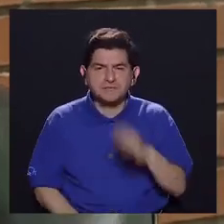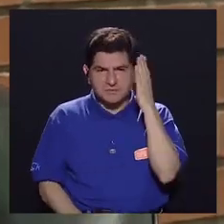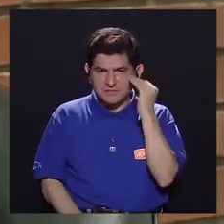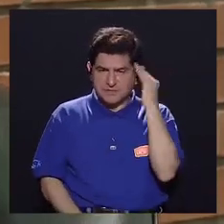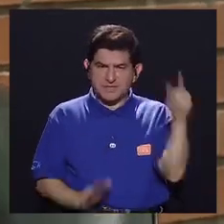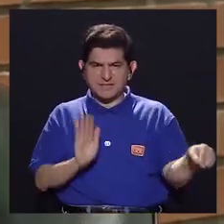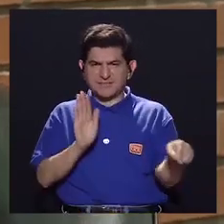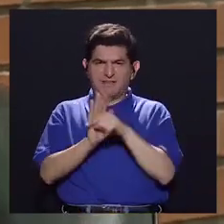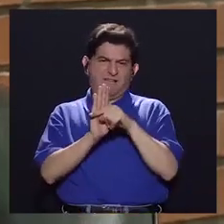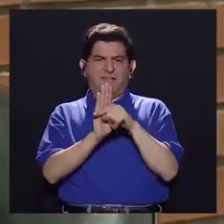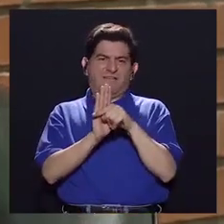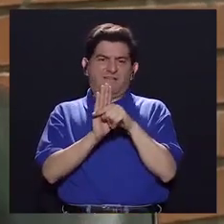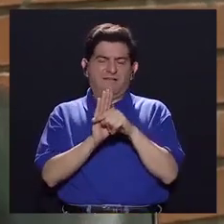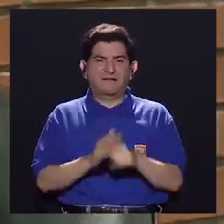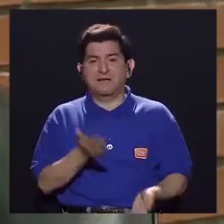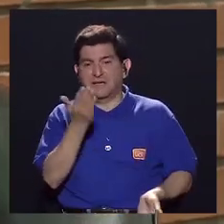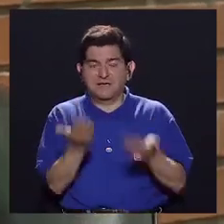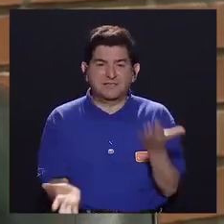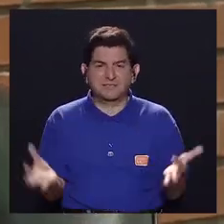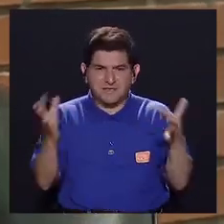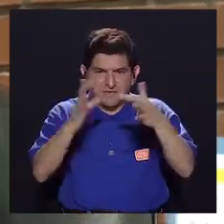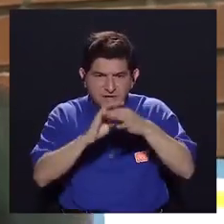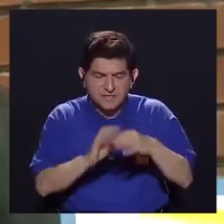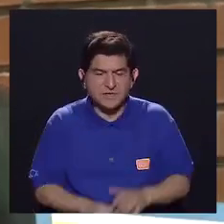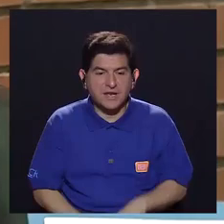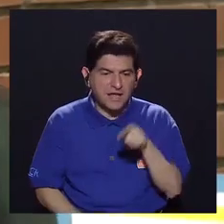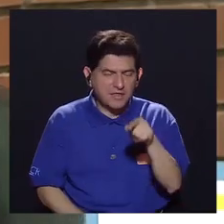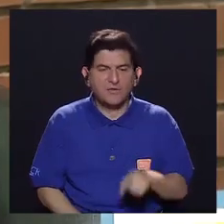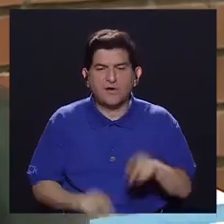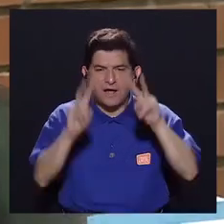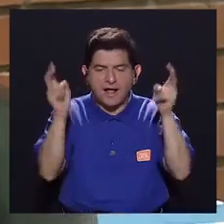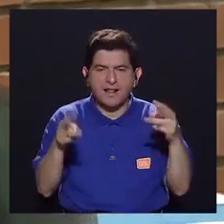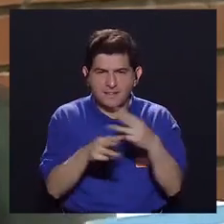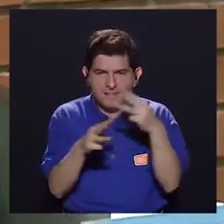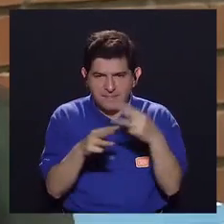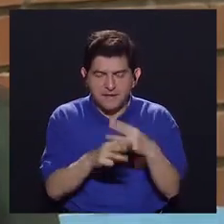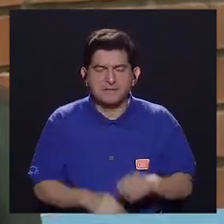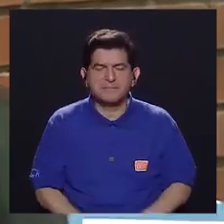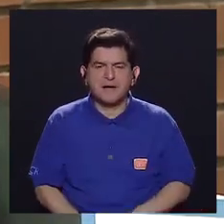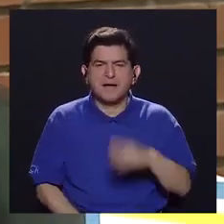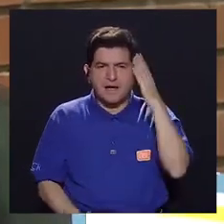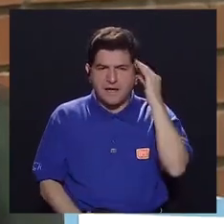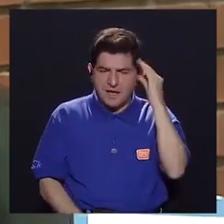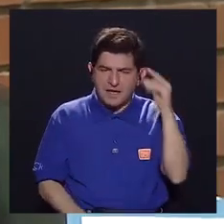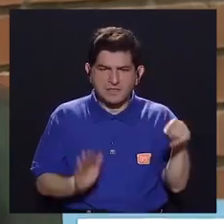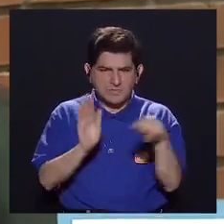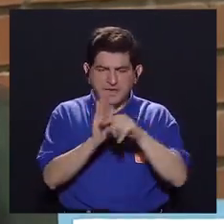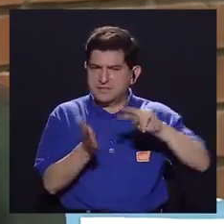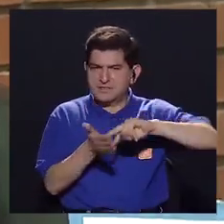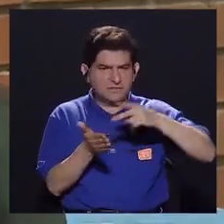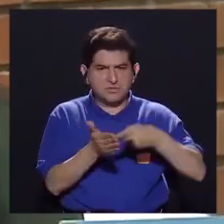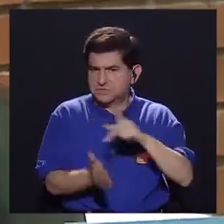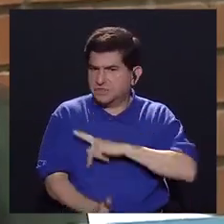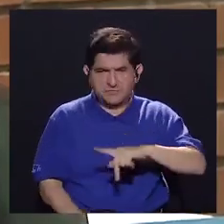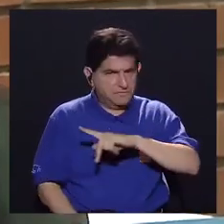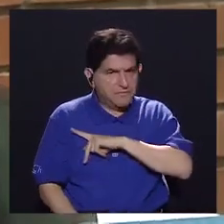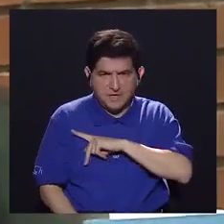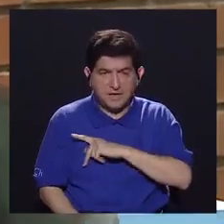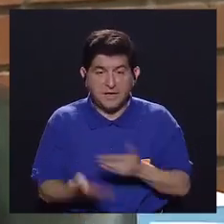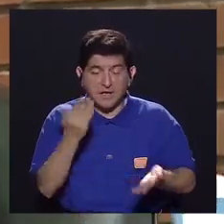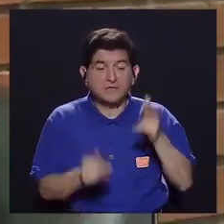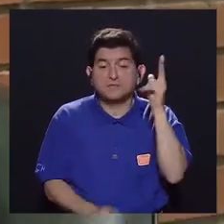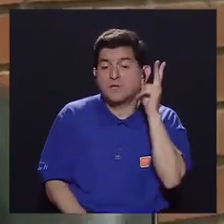algunas experiencias negativas con el tratamiento hacia las matemáticas. Una experiencia negativa no debe ser personal, puede